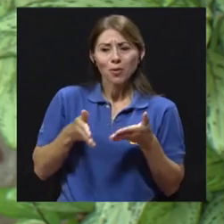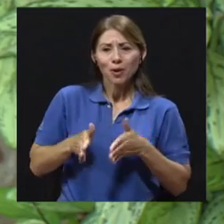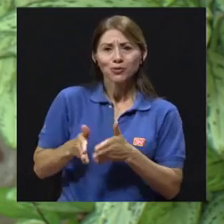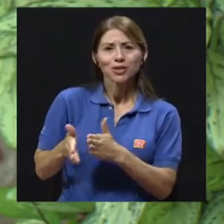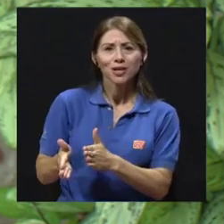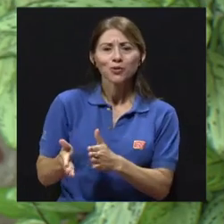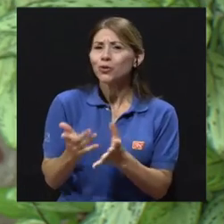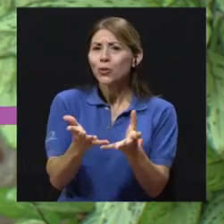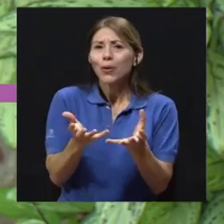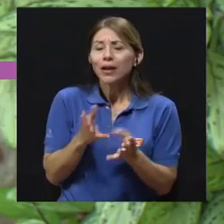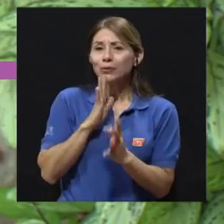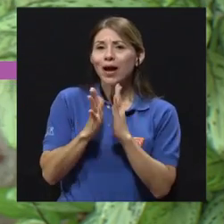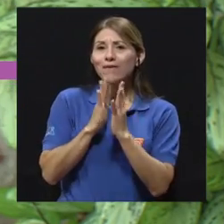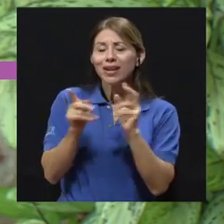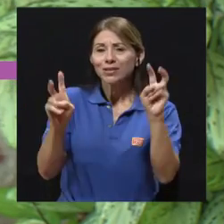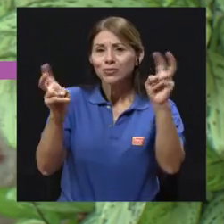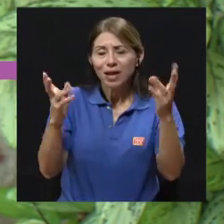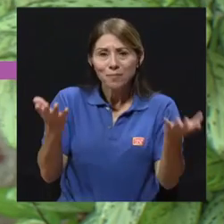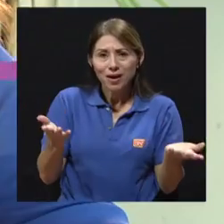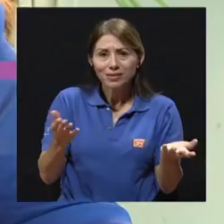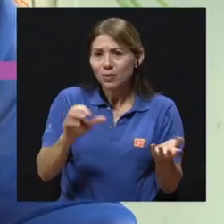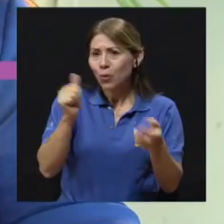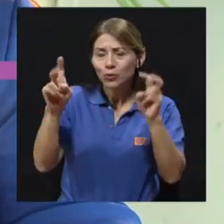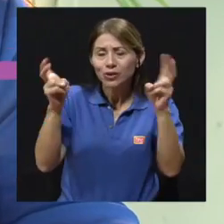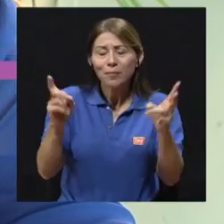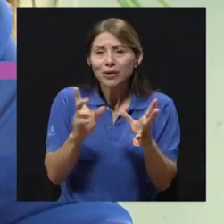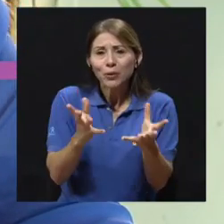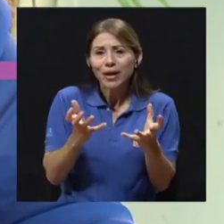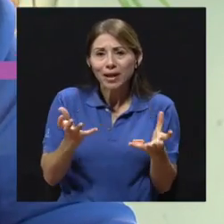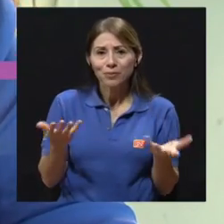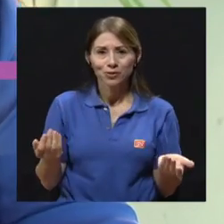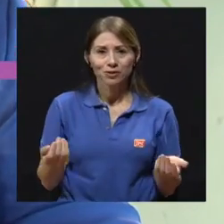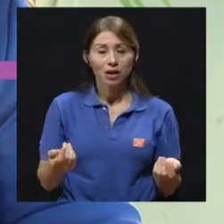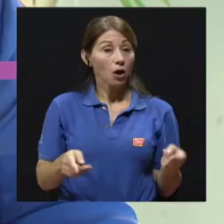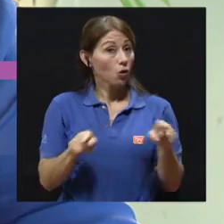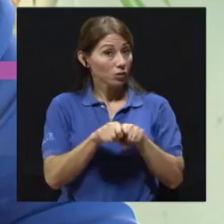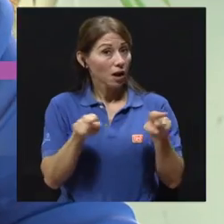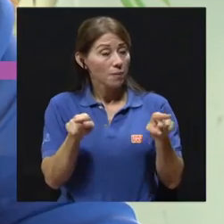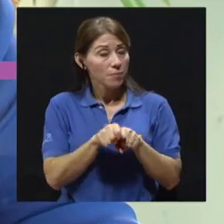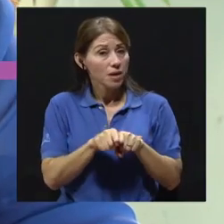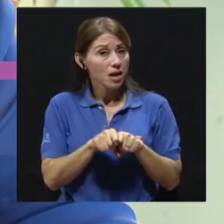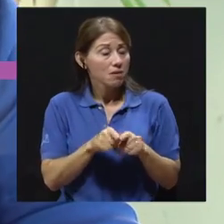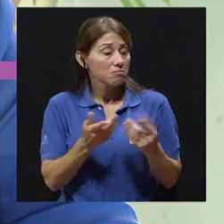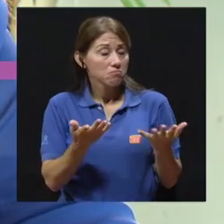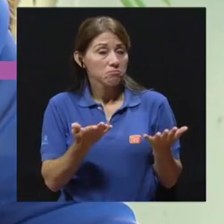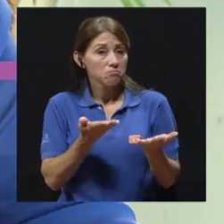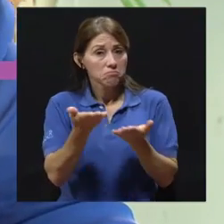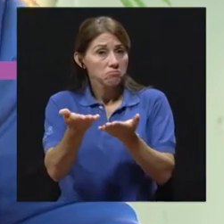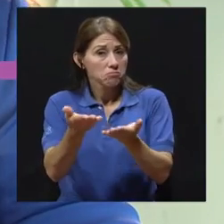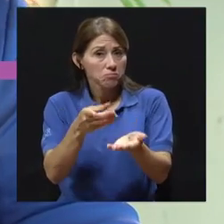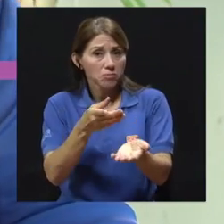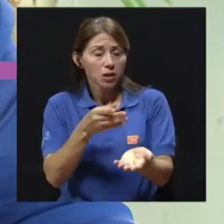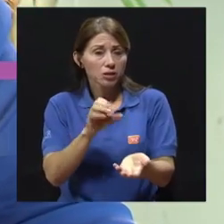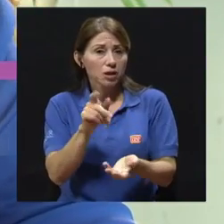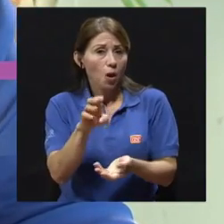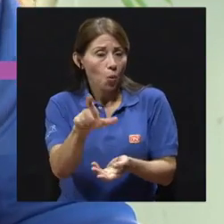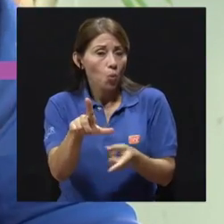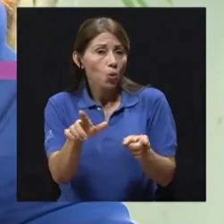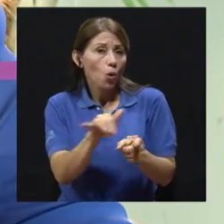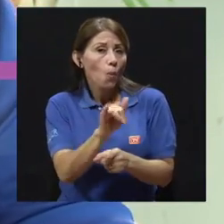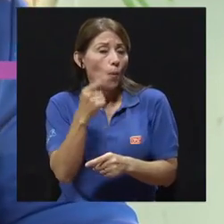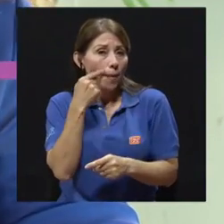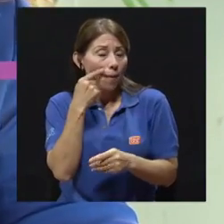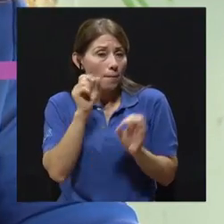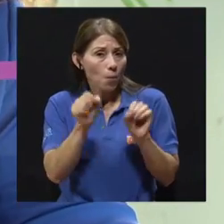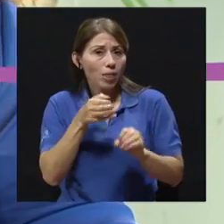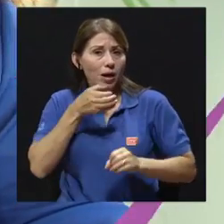enfrentar temas como estos y muchos otros más. O también, Rita, se me ocurre, ¿verdad?, y Saúl también nos podría aconsejar un curso en este tema como